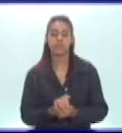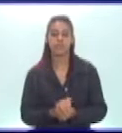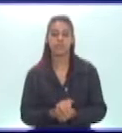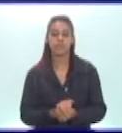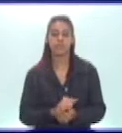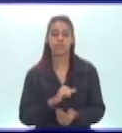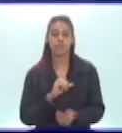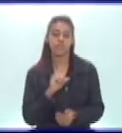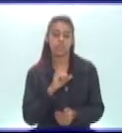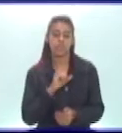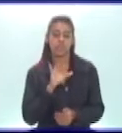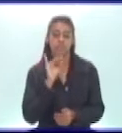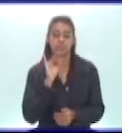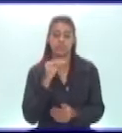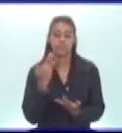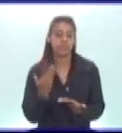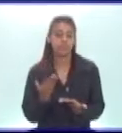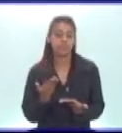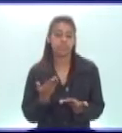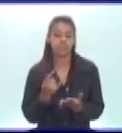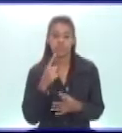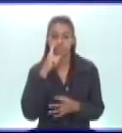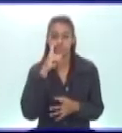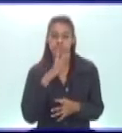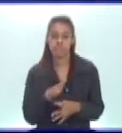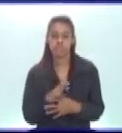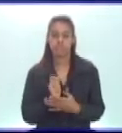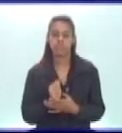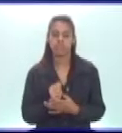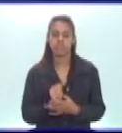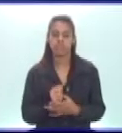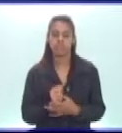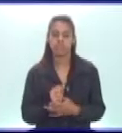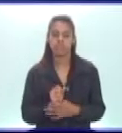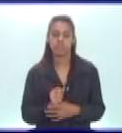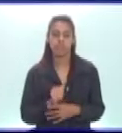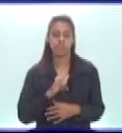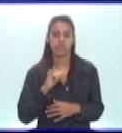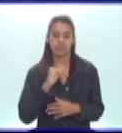Sugerimos también que cuando vayamos a hablar con nuestro niño, nos pongamos